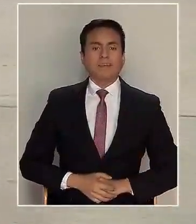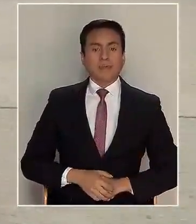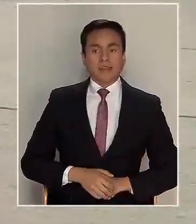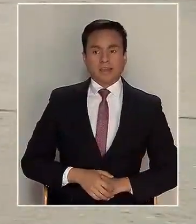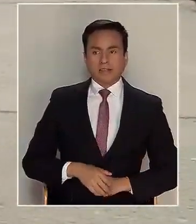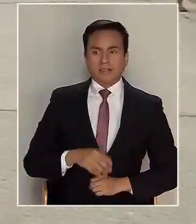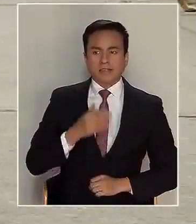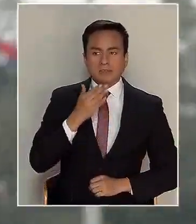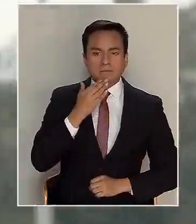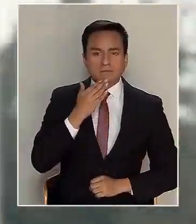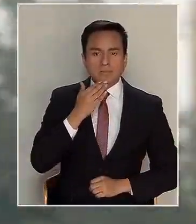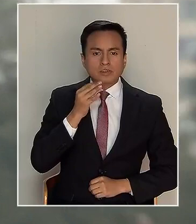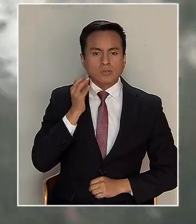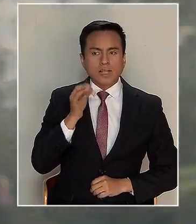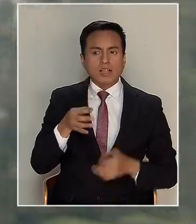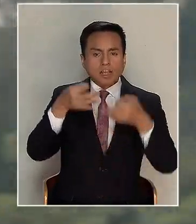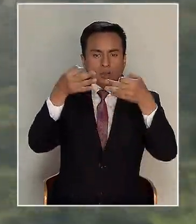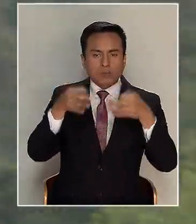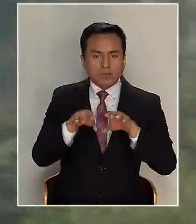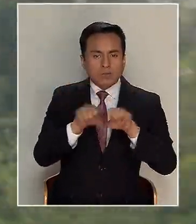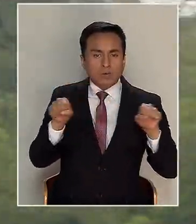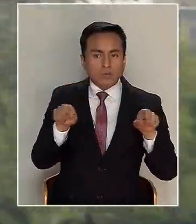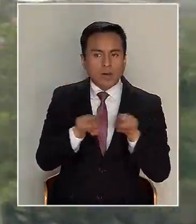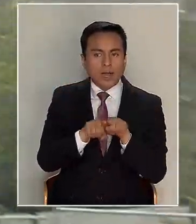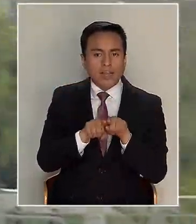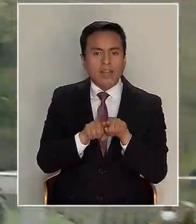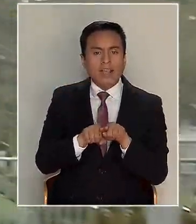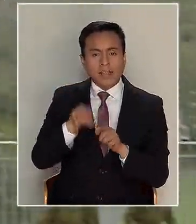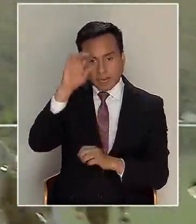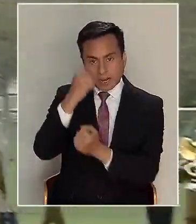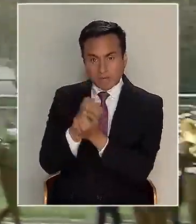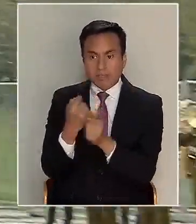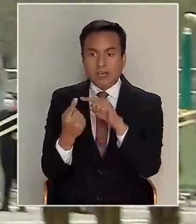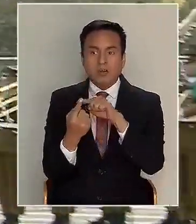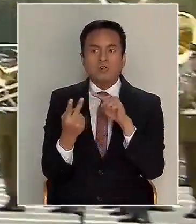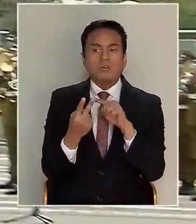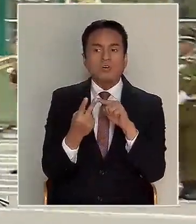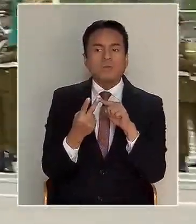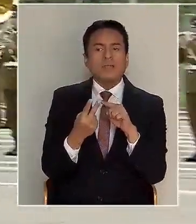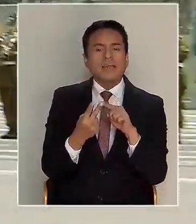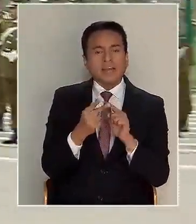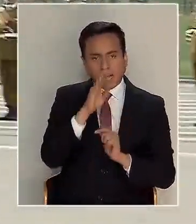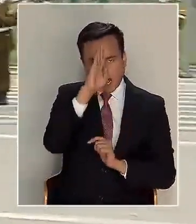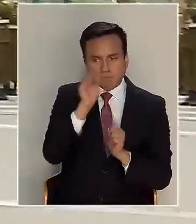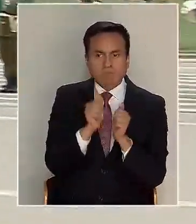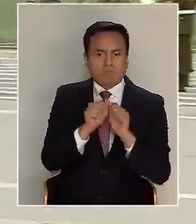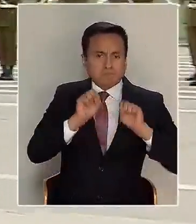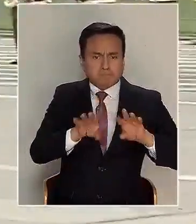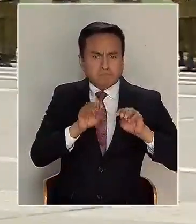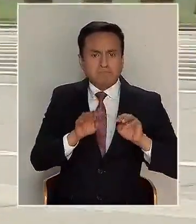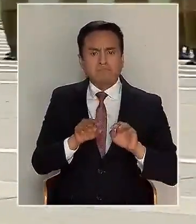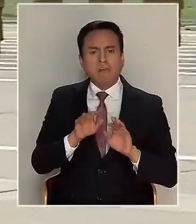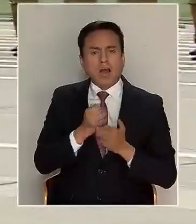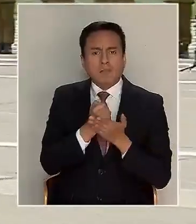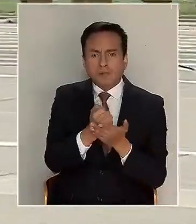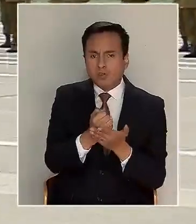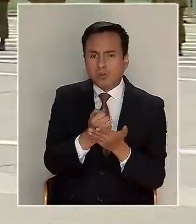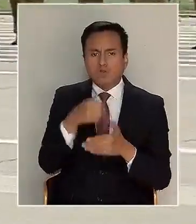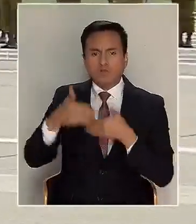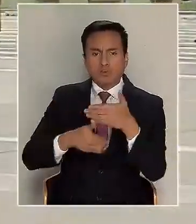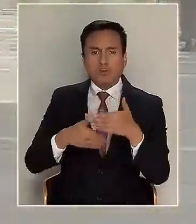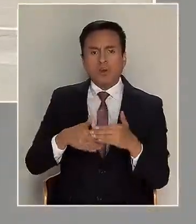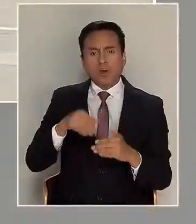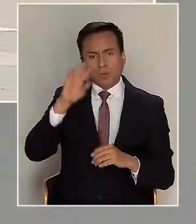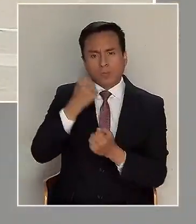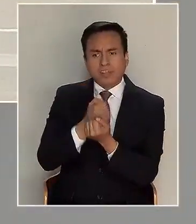El binomio leal y comprometido, integrado por un carabinero y su noble can, se capacita para ir en apoyo a la función policial